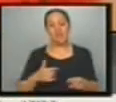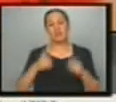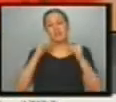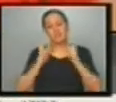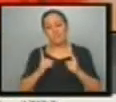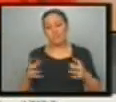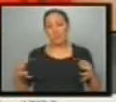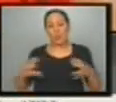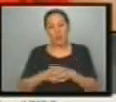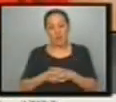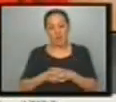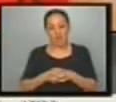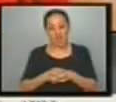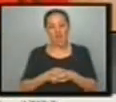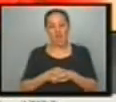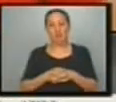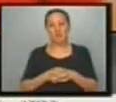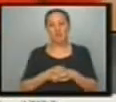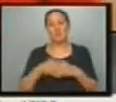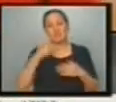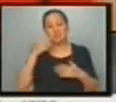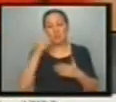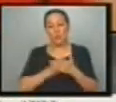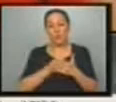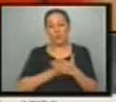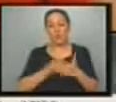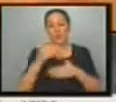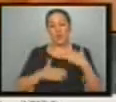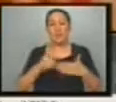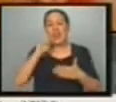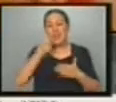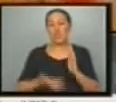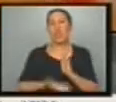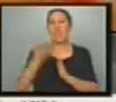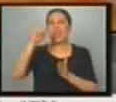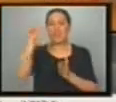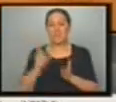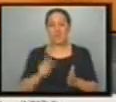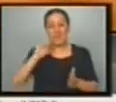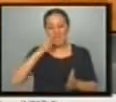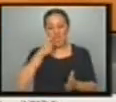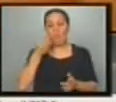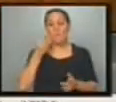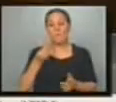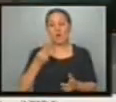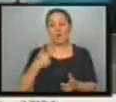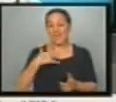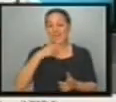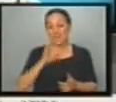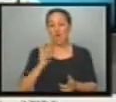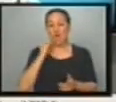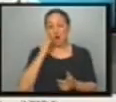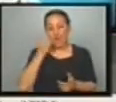ser unidos ya que en adelante para poder sacar adelante este hermoso país que tenemos porque nuestros hijos y nuestros nietos